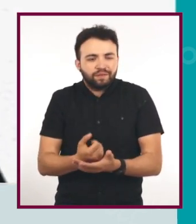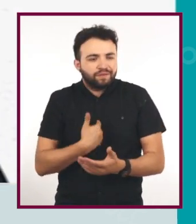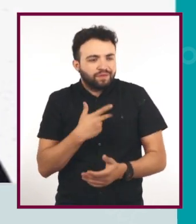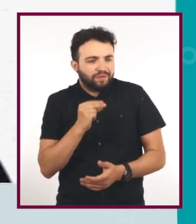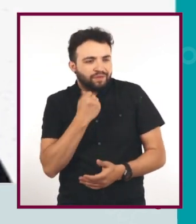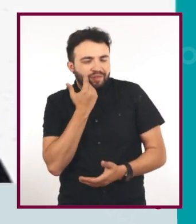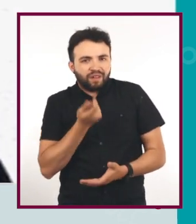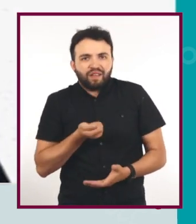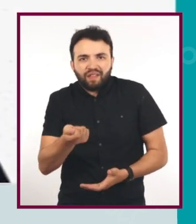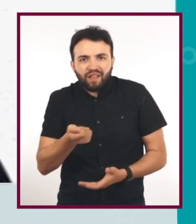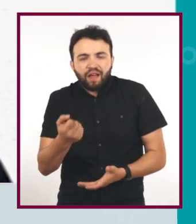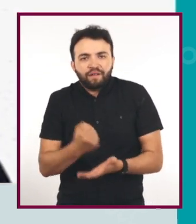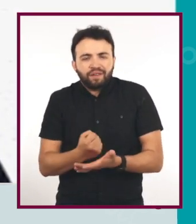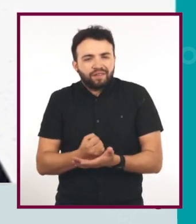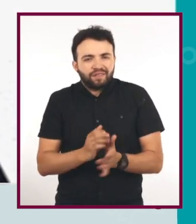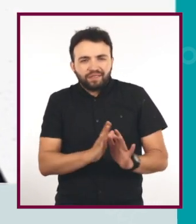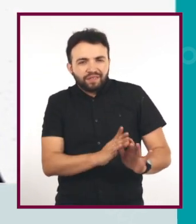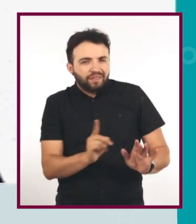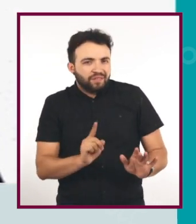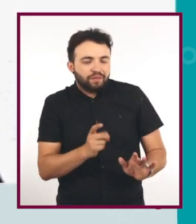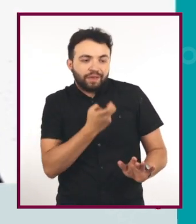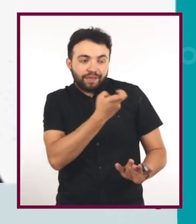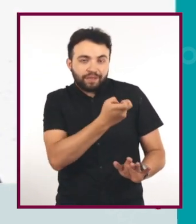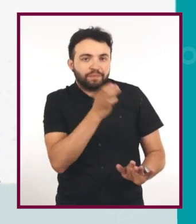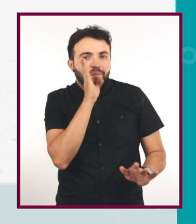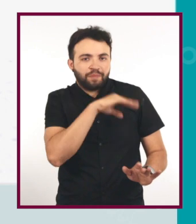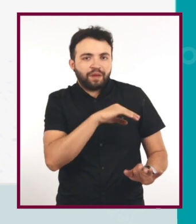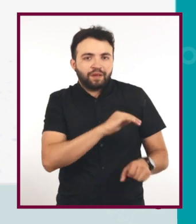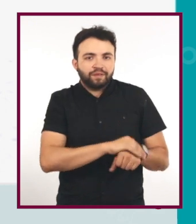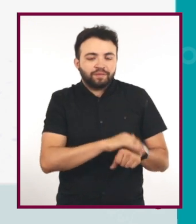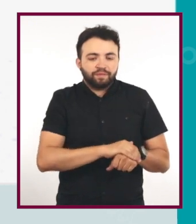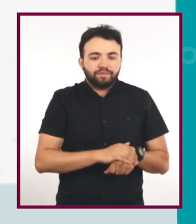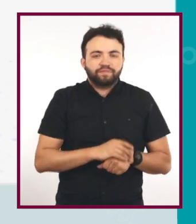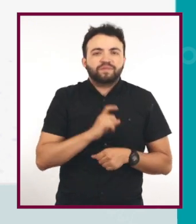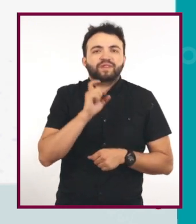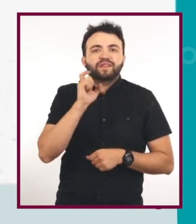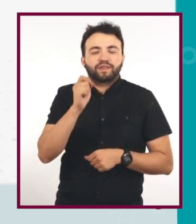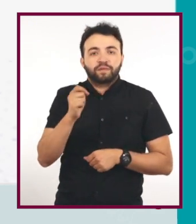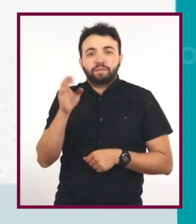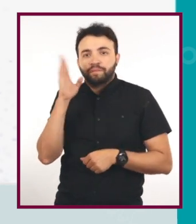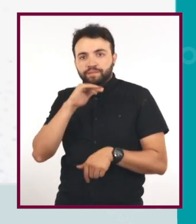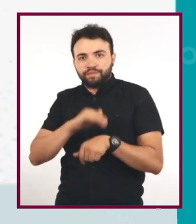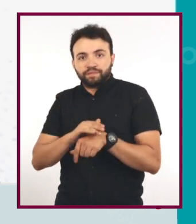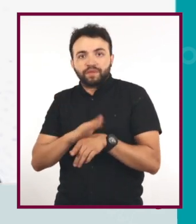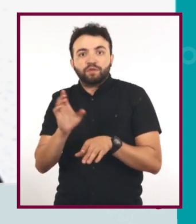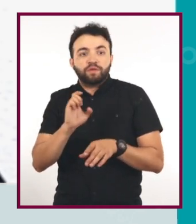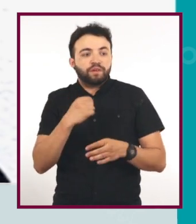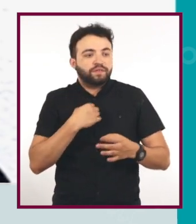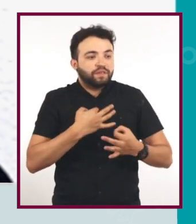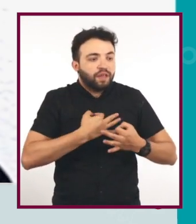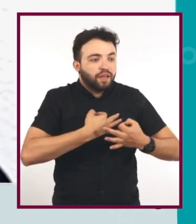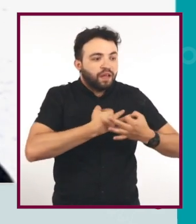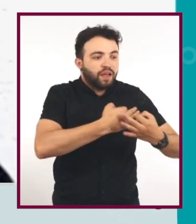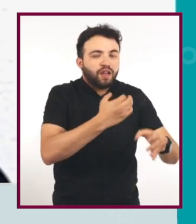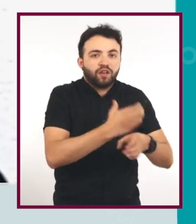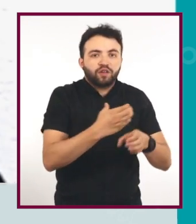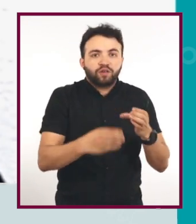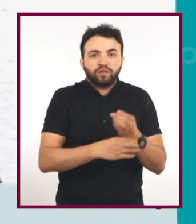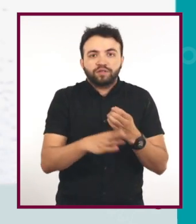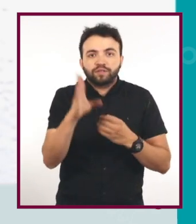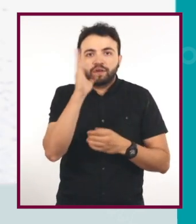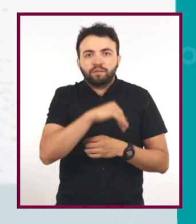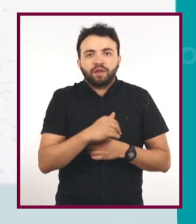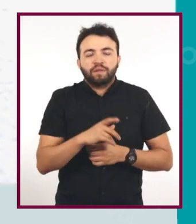es aquel que te incita hacer cosas que te van a hacer mal e incluso te persuade para que hagas algo que no